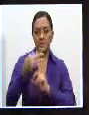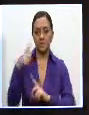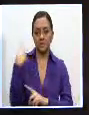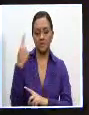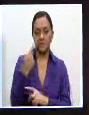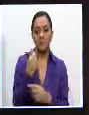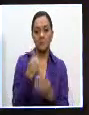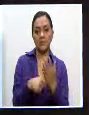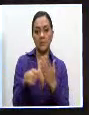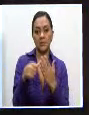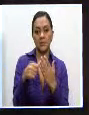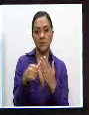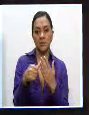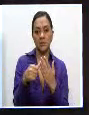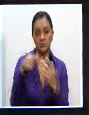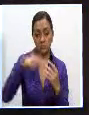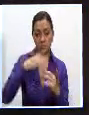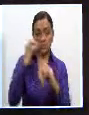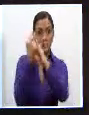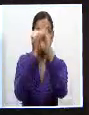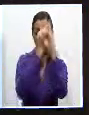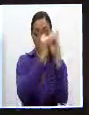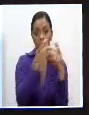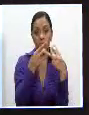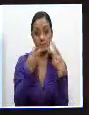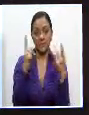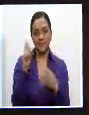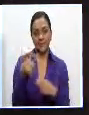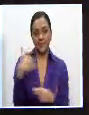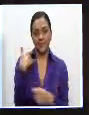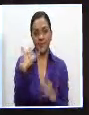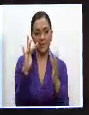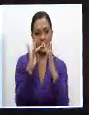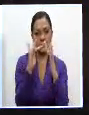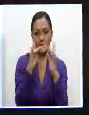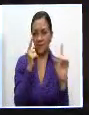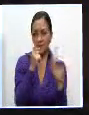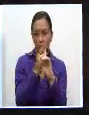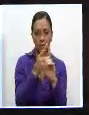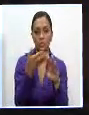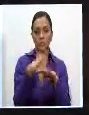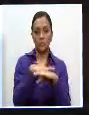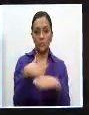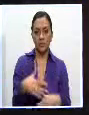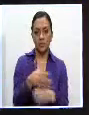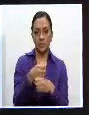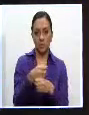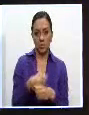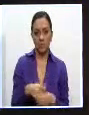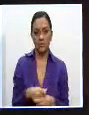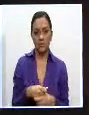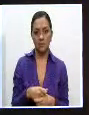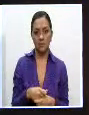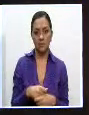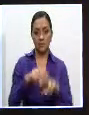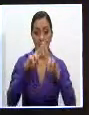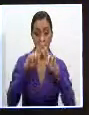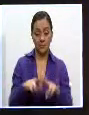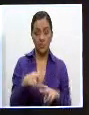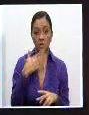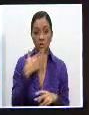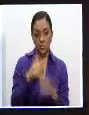los ministerios e instituciones públicas que tienen relación directa con los temas de seguridad le hace